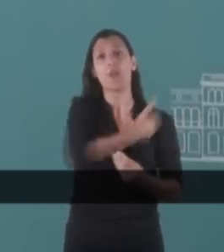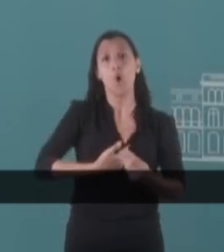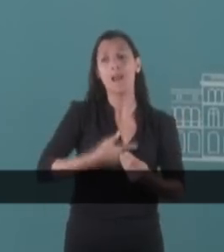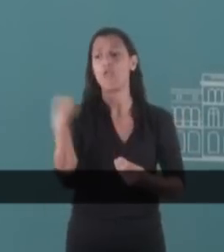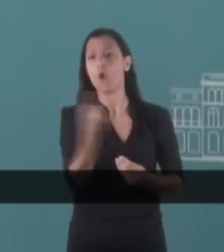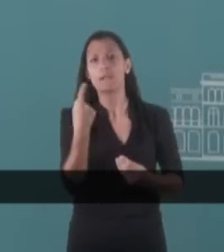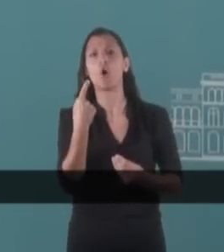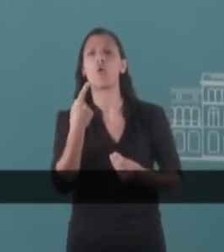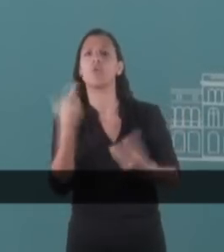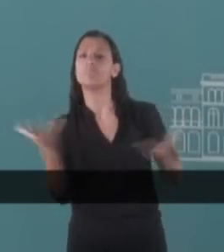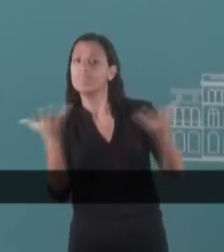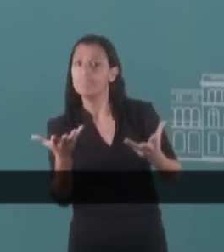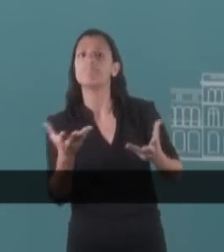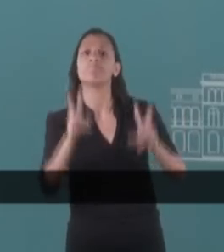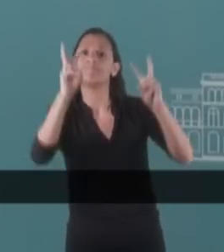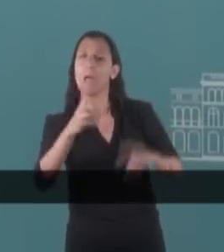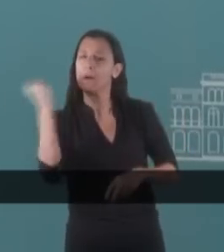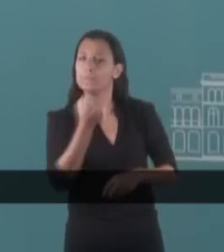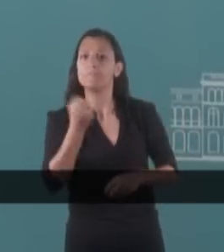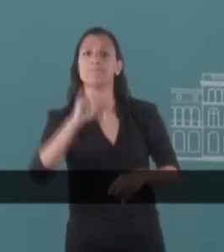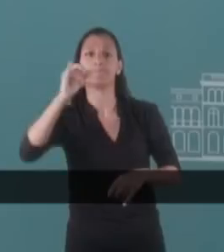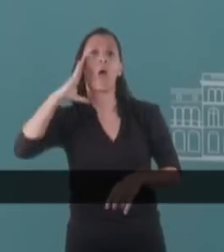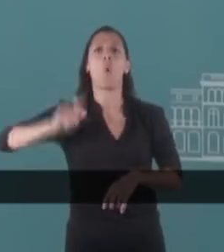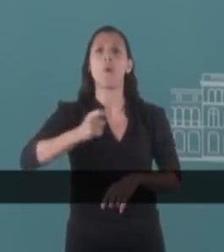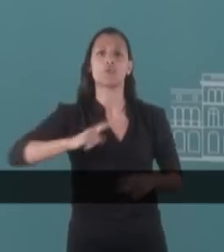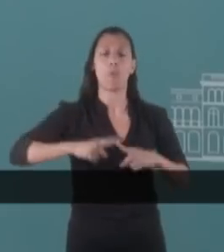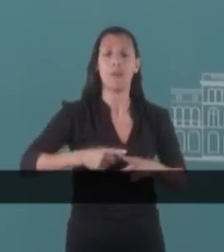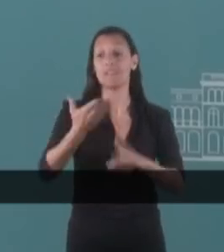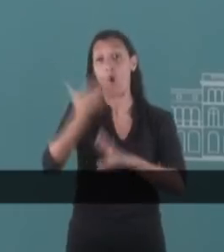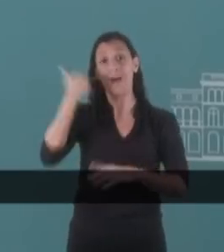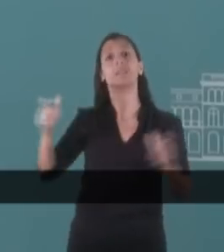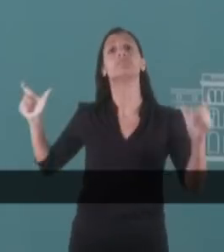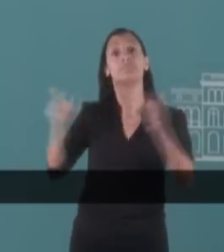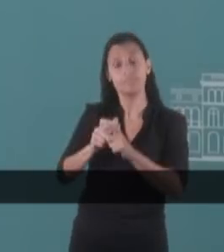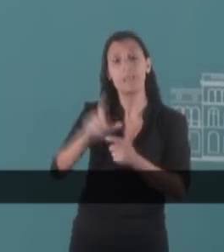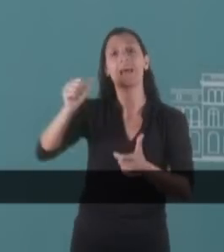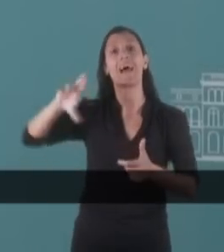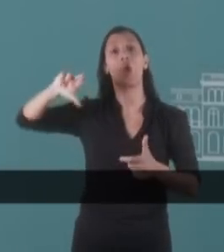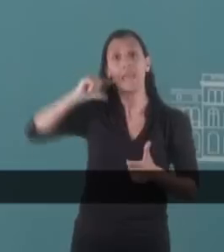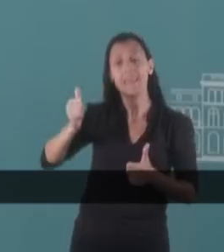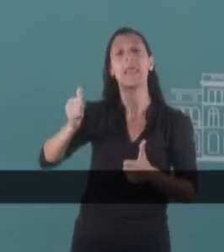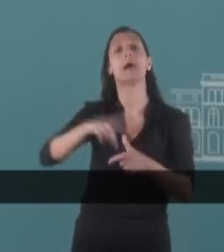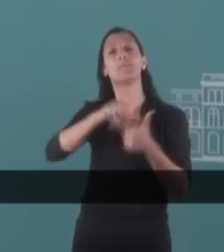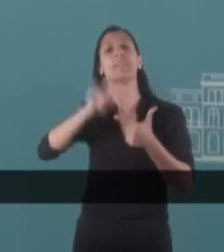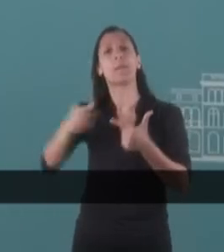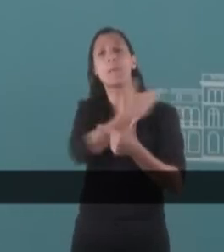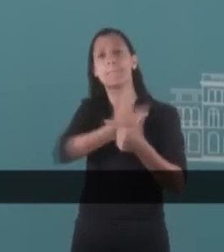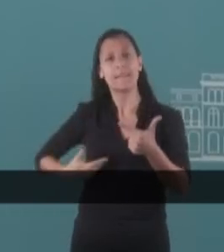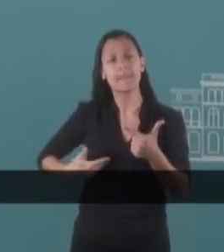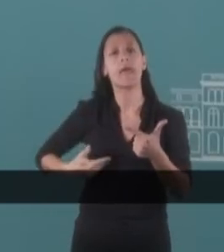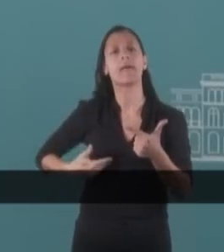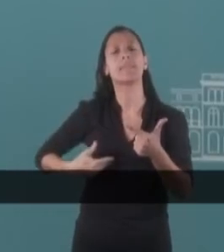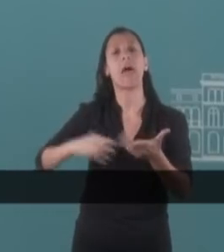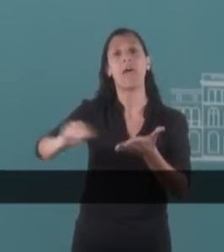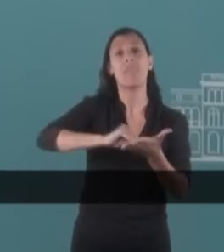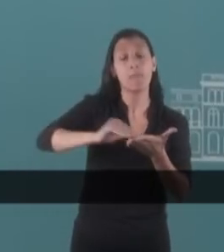juicio político. Ayer el presidente se reunió con la presidenta de la Comisión de Juicio Político, Carolina Galliard, con el presidente del bloque de diputados del